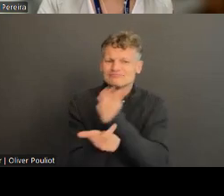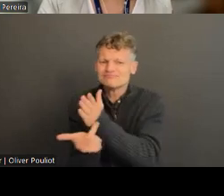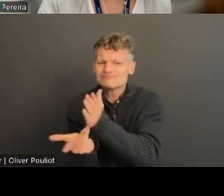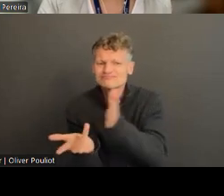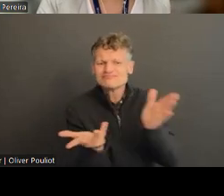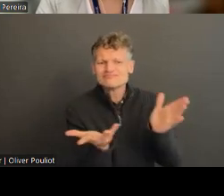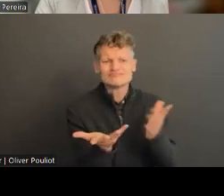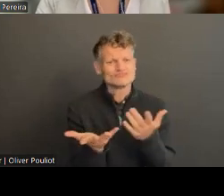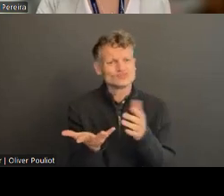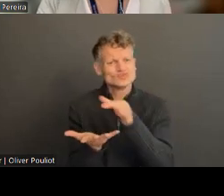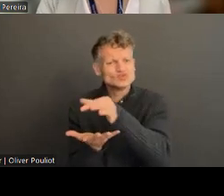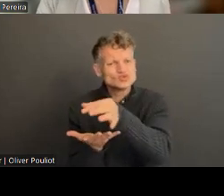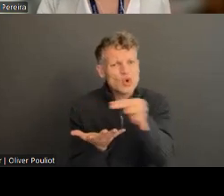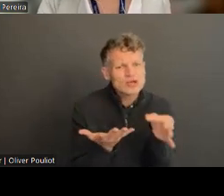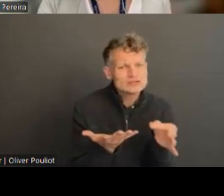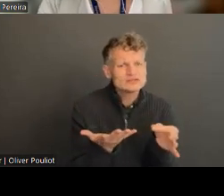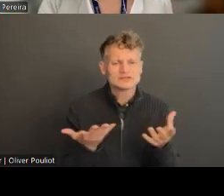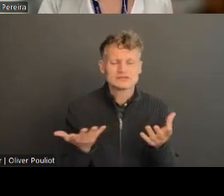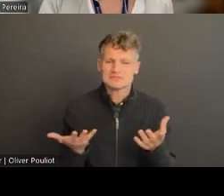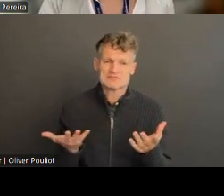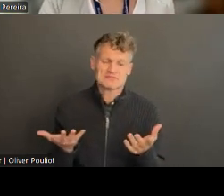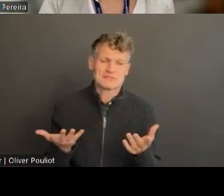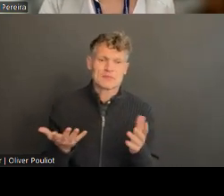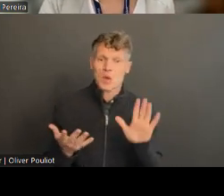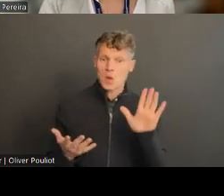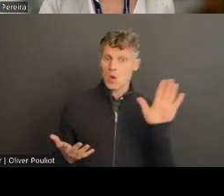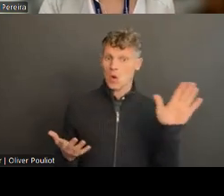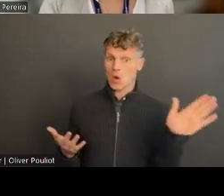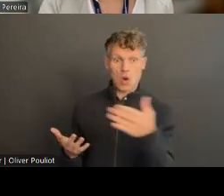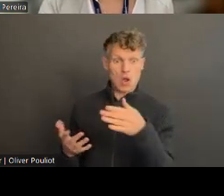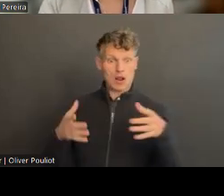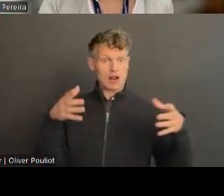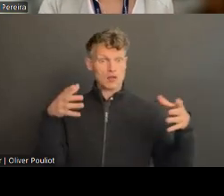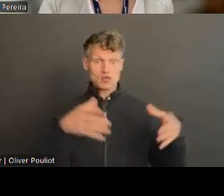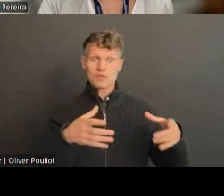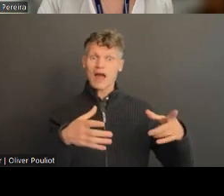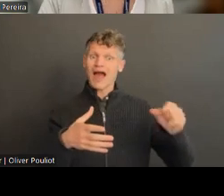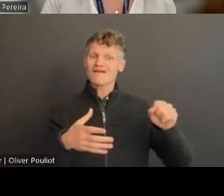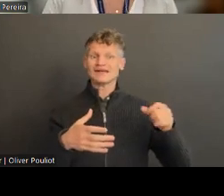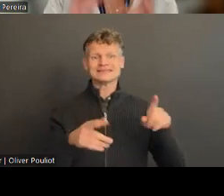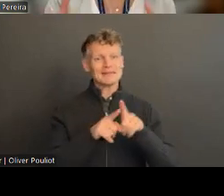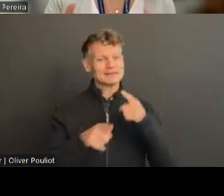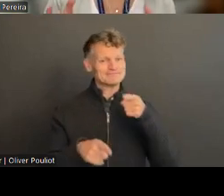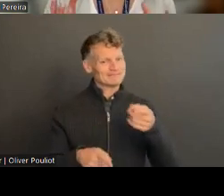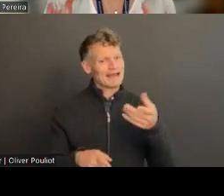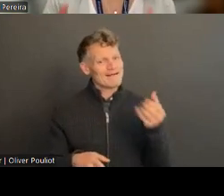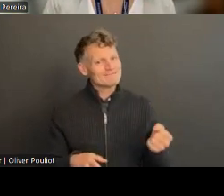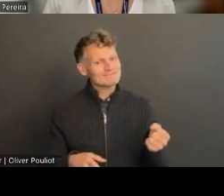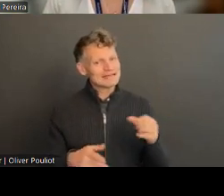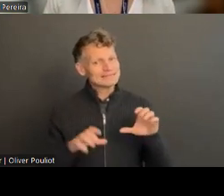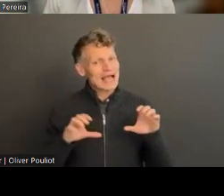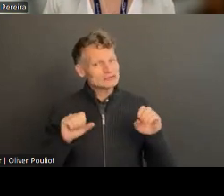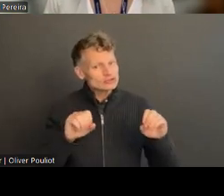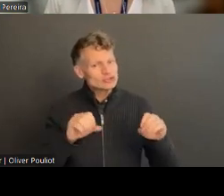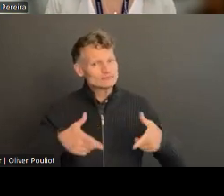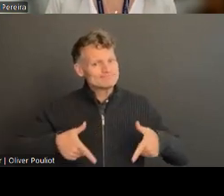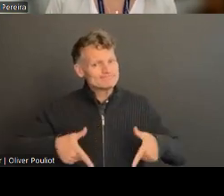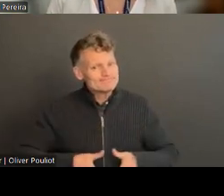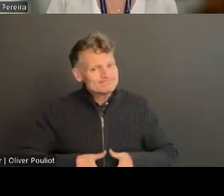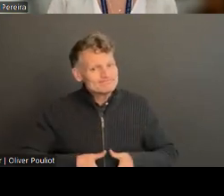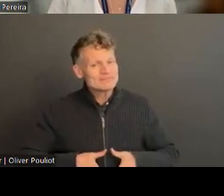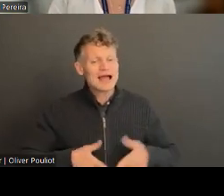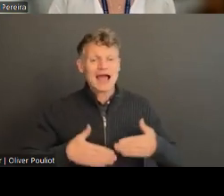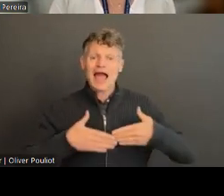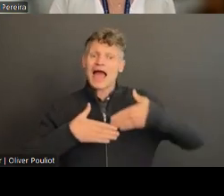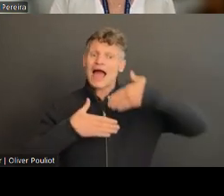cervicuterino pasan a la intervención sanitaria de control y seguimiento con especialistas. Nosotros al analizar, ¿cierto? Al dibujar